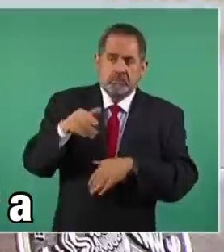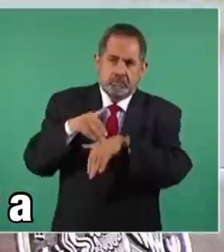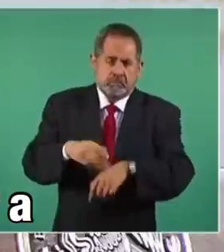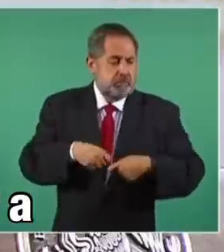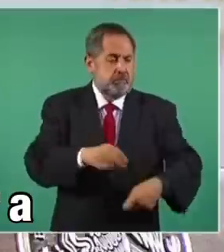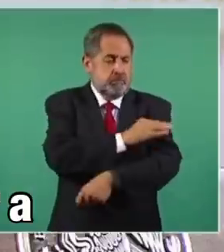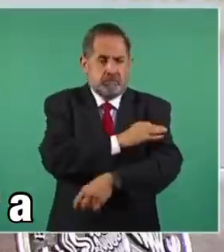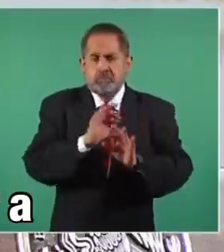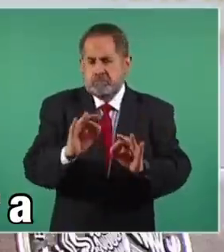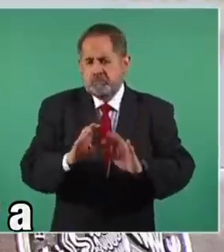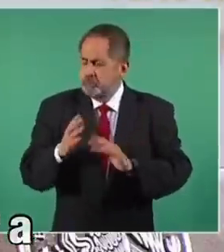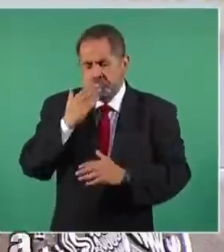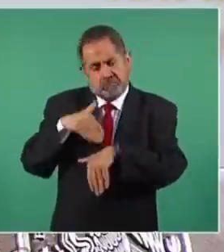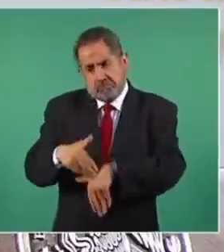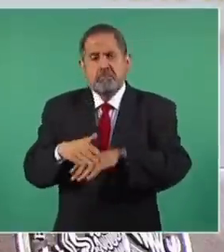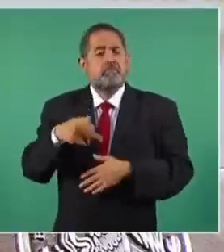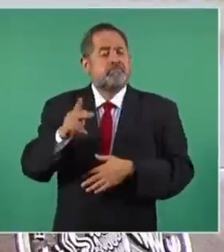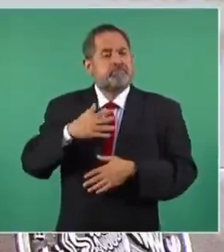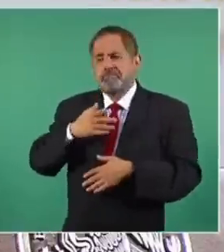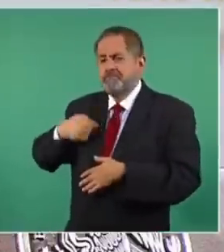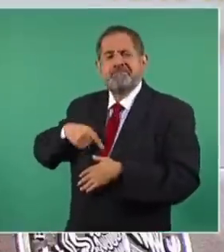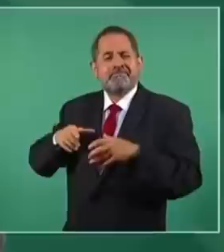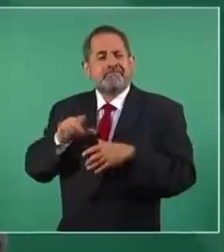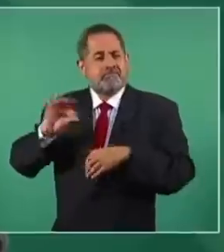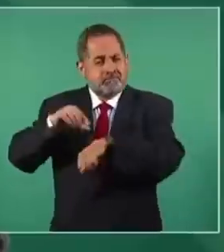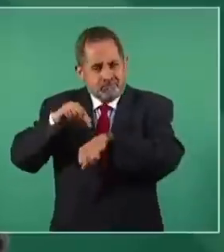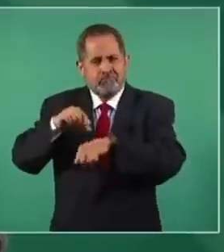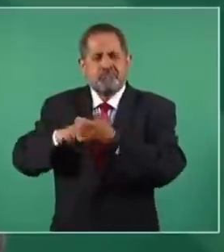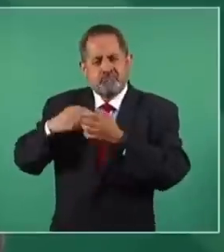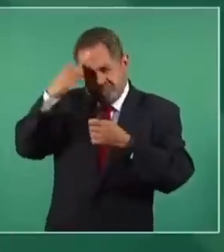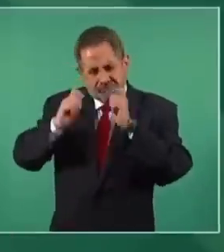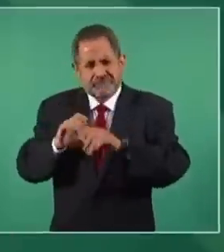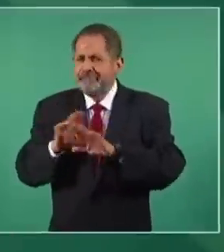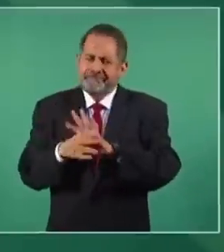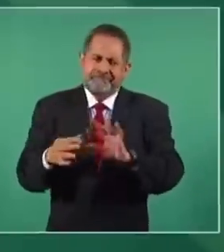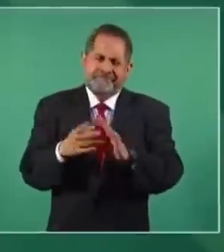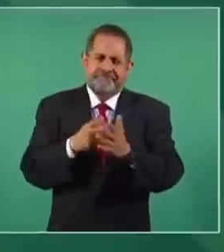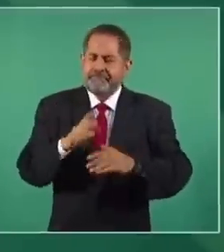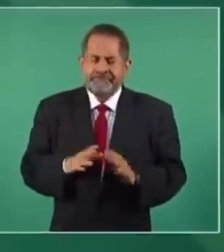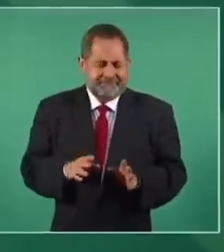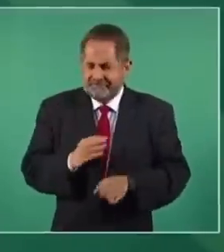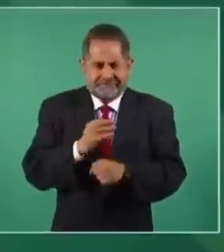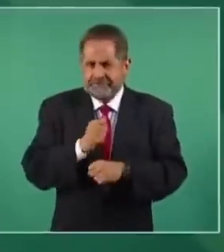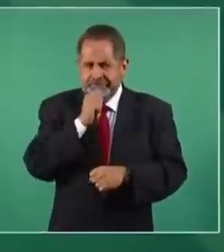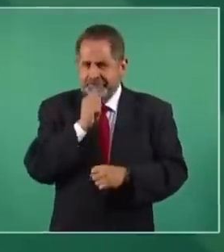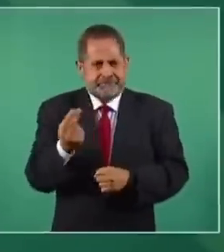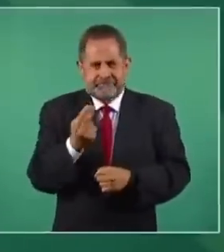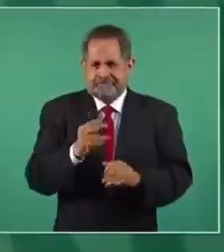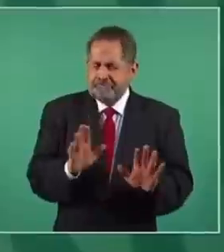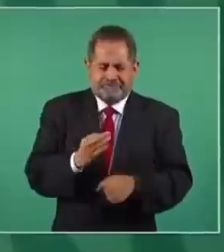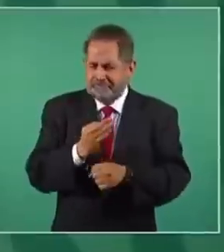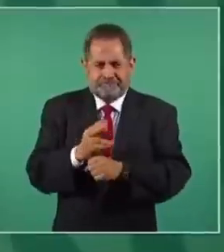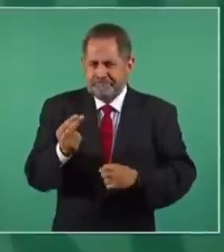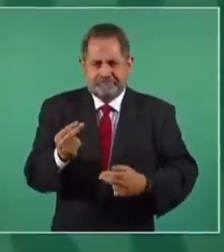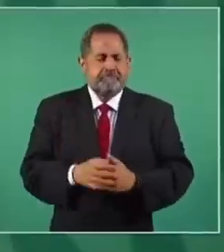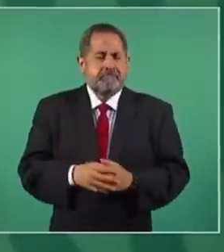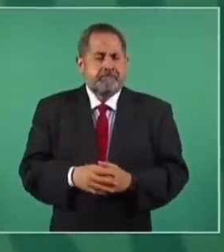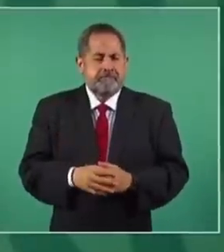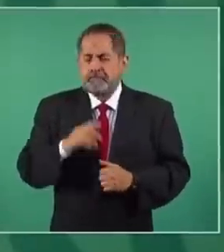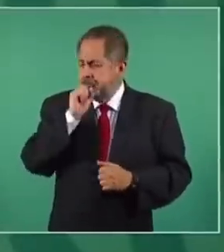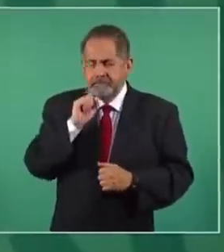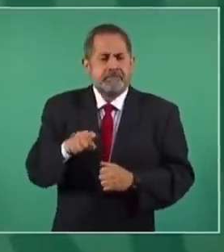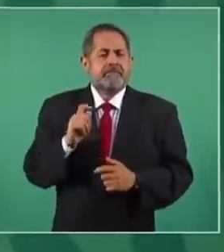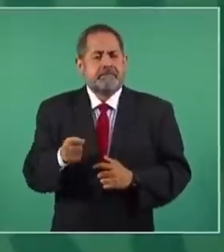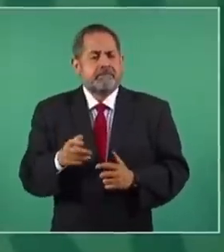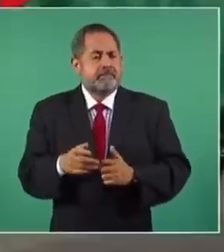los especialistas nuestros, los médicos, sostienen, ya lo han explicado muchas veces, de que no es necesario. Y es la misma